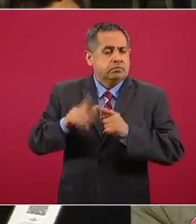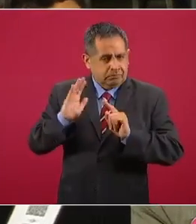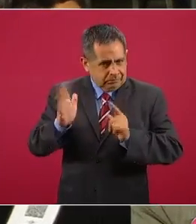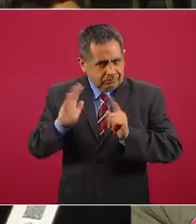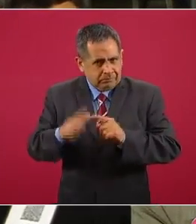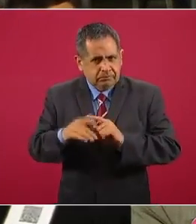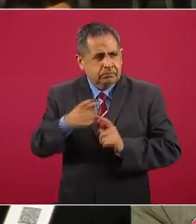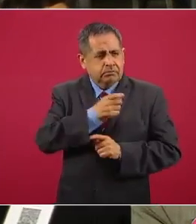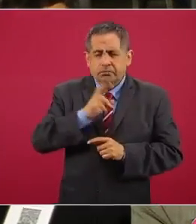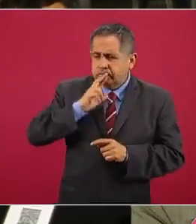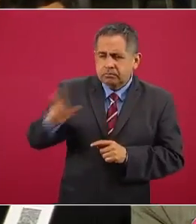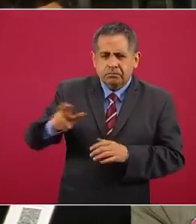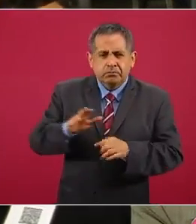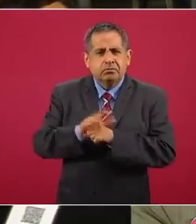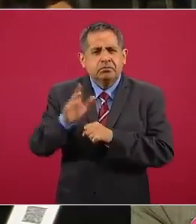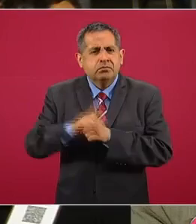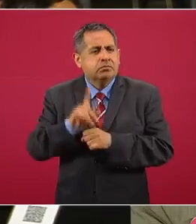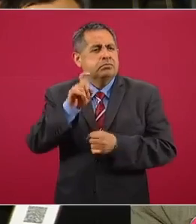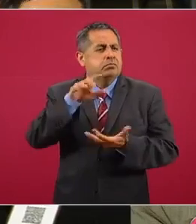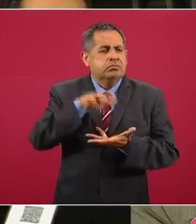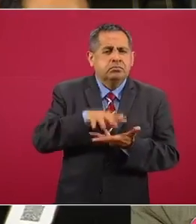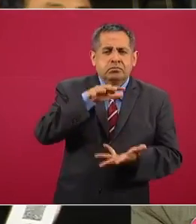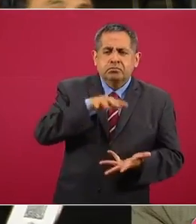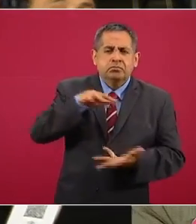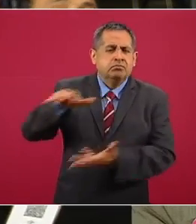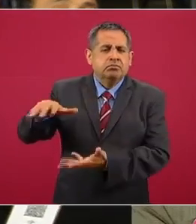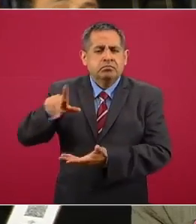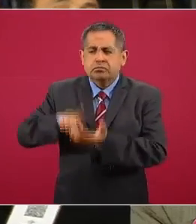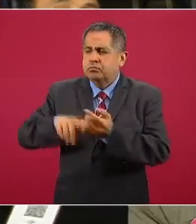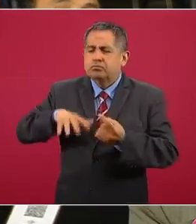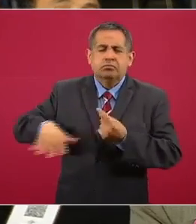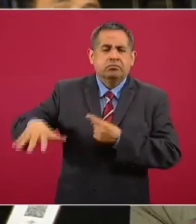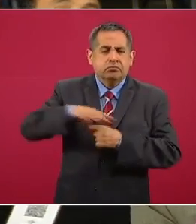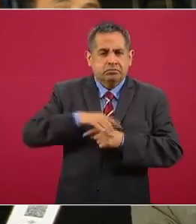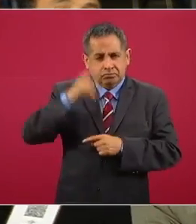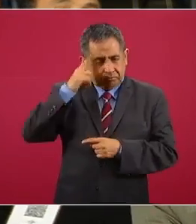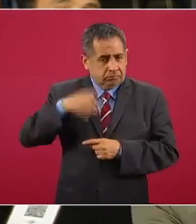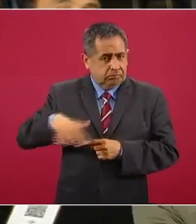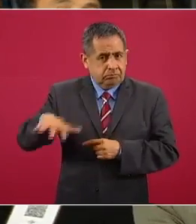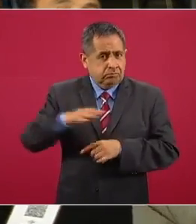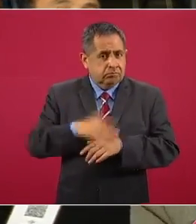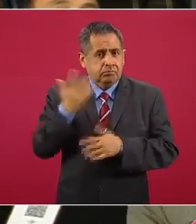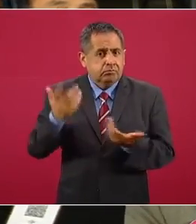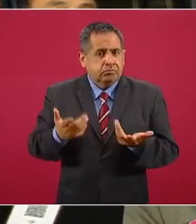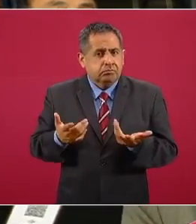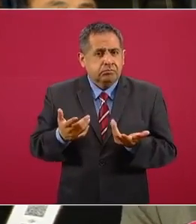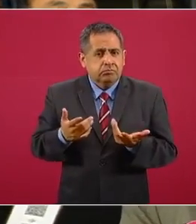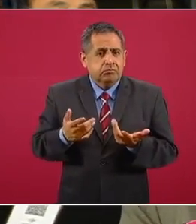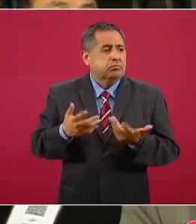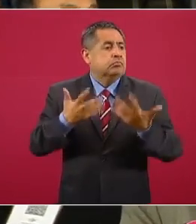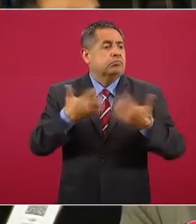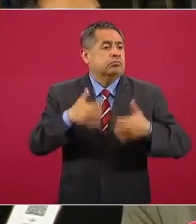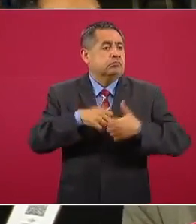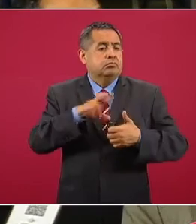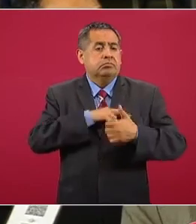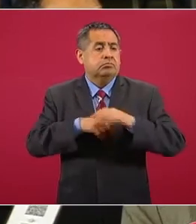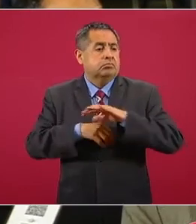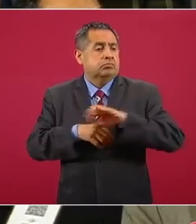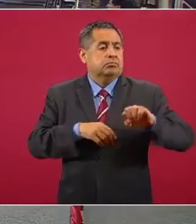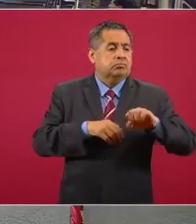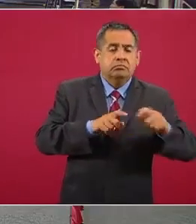que les conteste cuál el volumen asignado de agua que le toca a La Pradera, porque es una empresa privada la que lo está